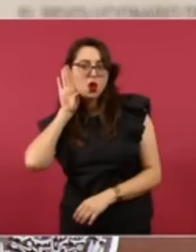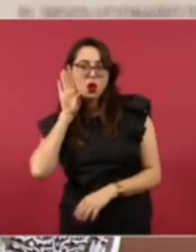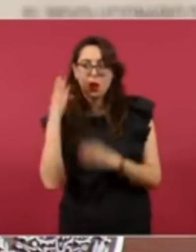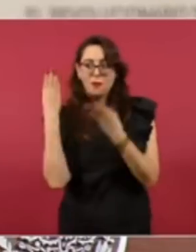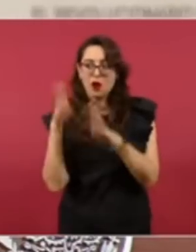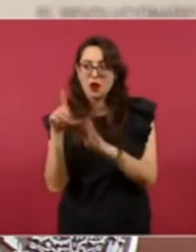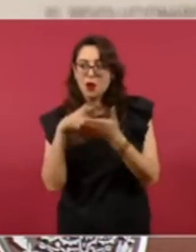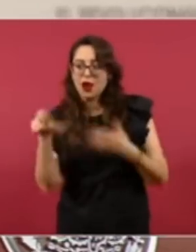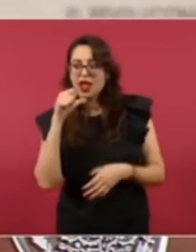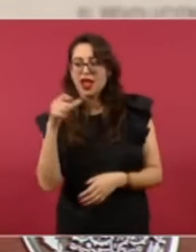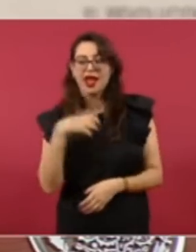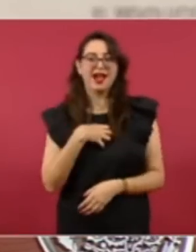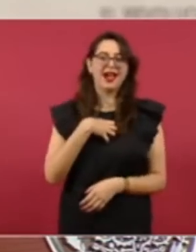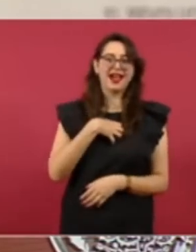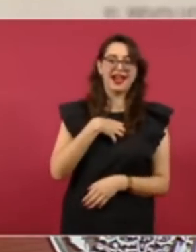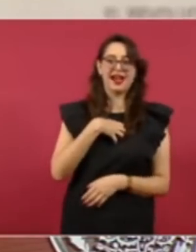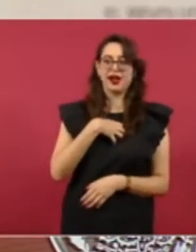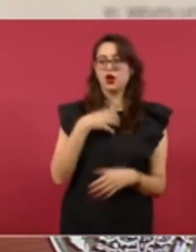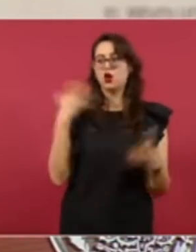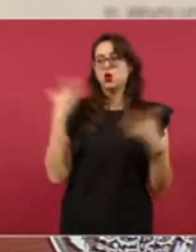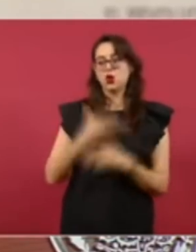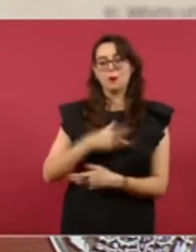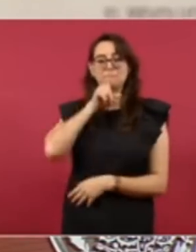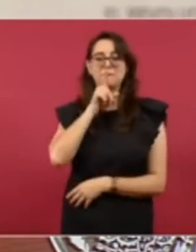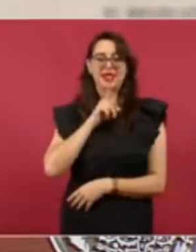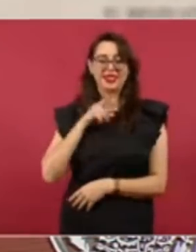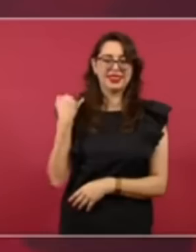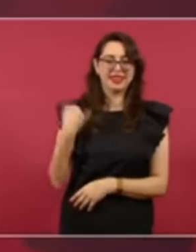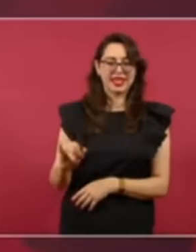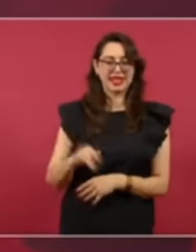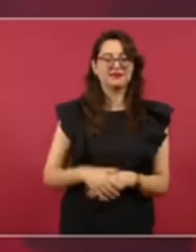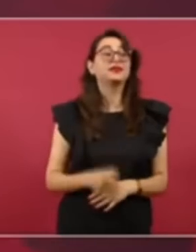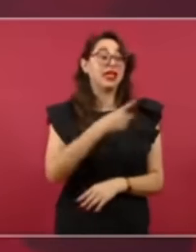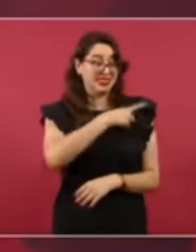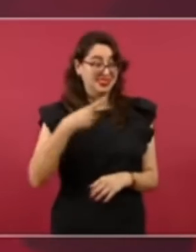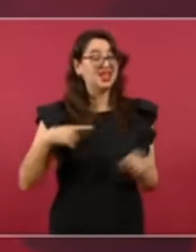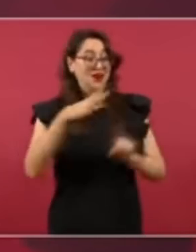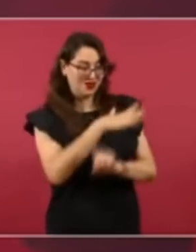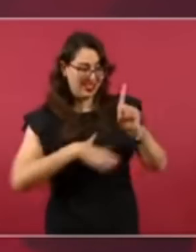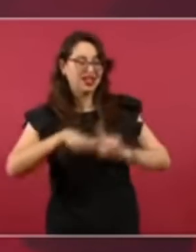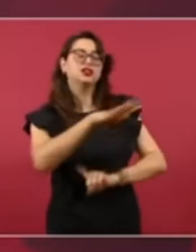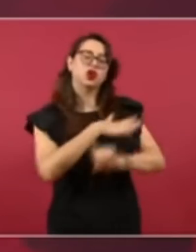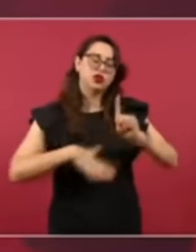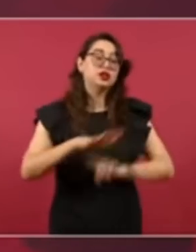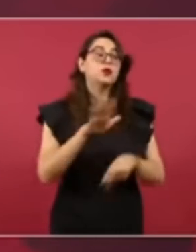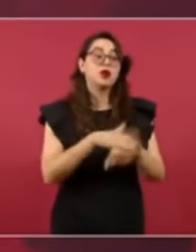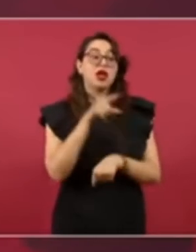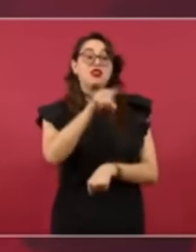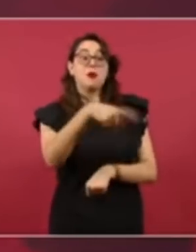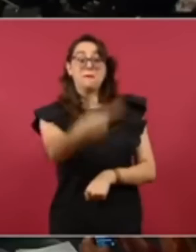contextualizar, ¿no? No hay texto sin contexto. Bueno, sabes. O sea, porque la gente no lo sabe. O sea, es